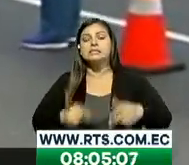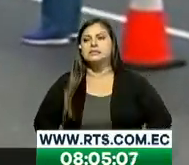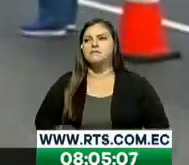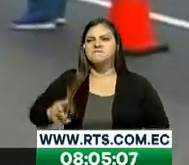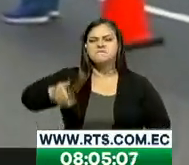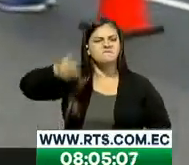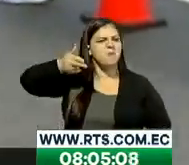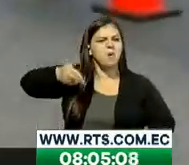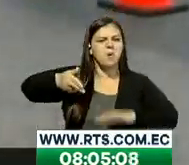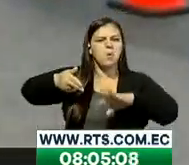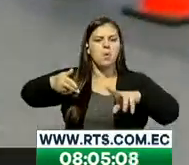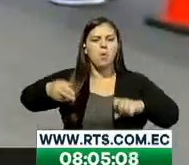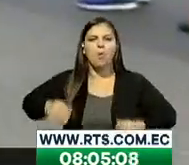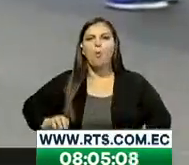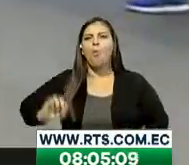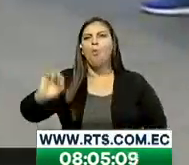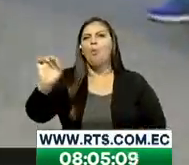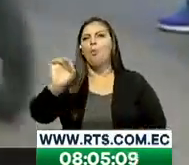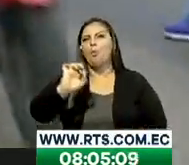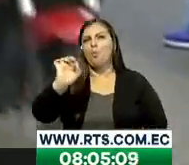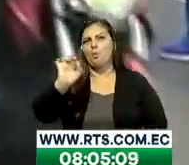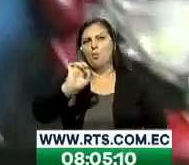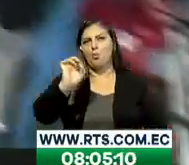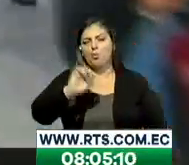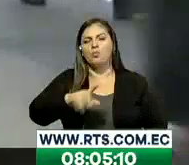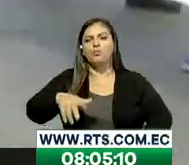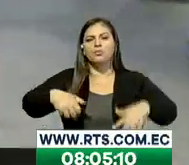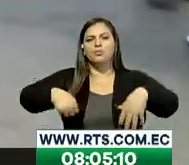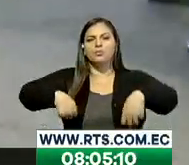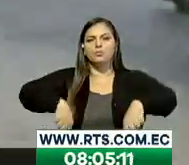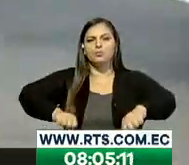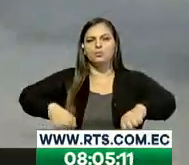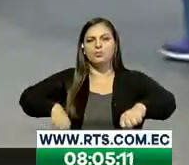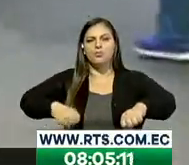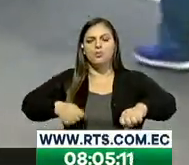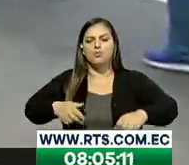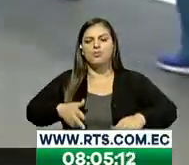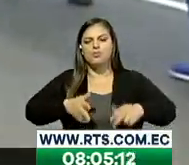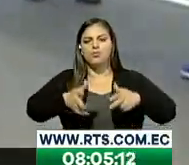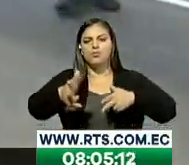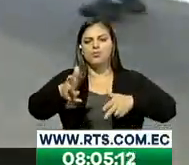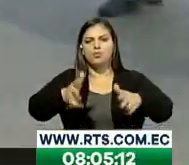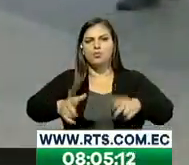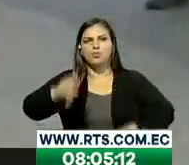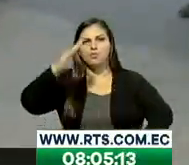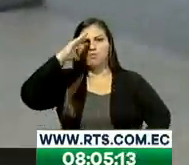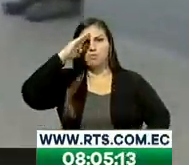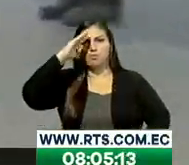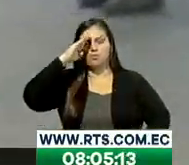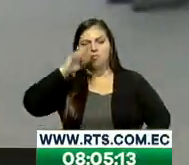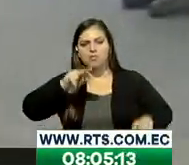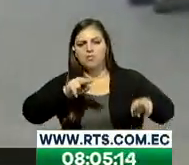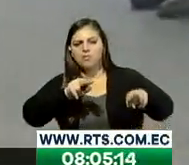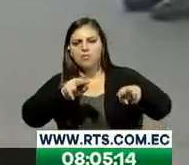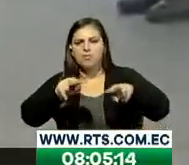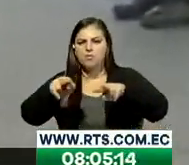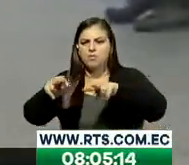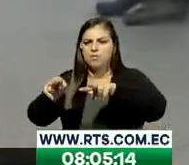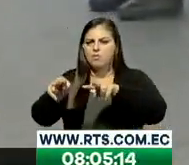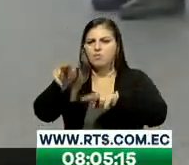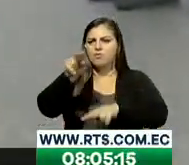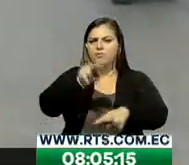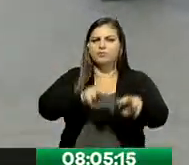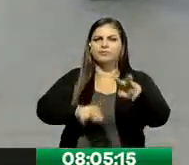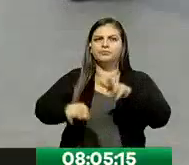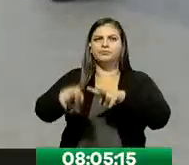la existencia de o el paso de motocicletas por este sector, tratando de verificar que nadie por ahí de pronto